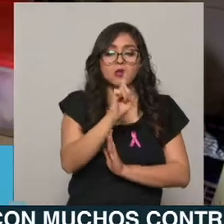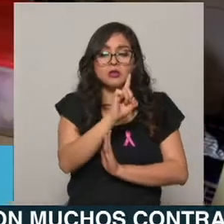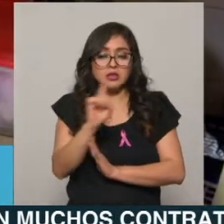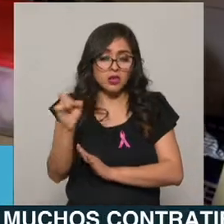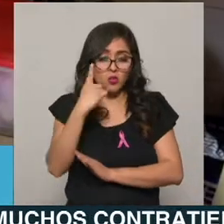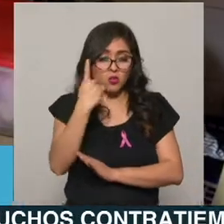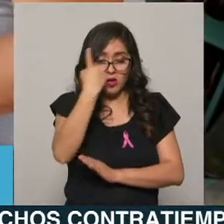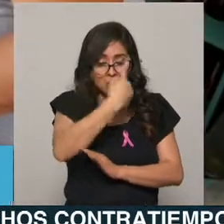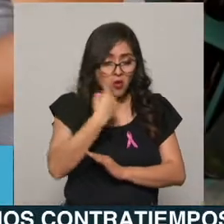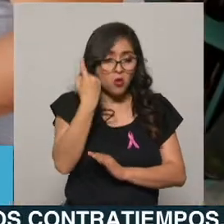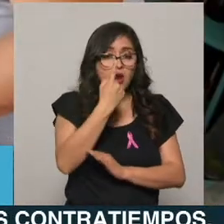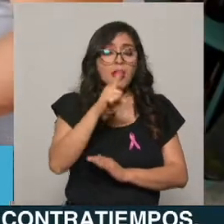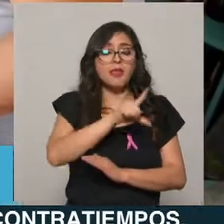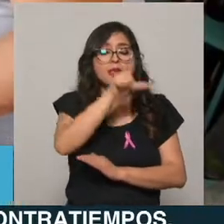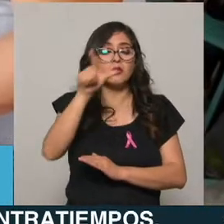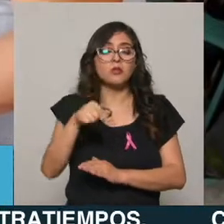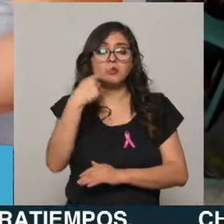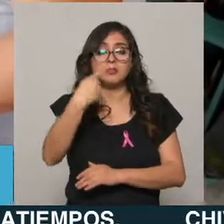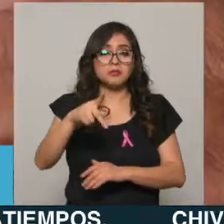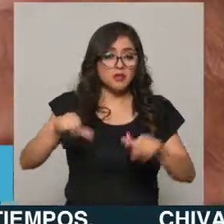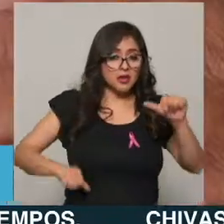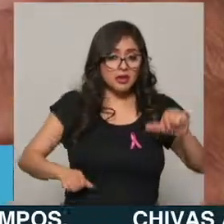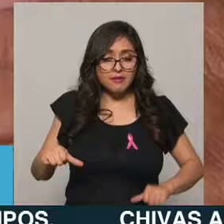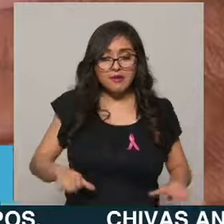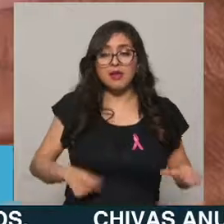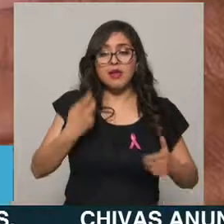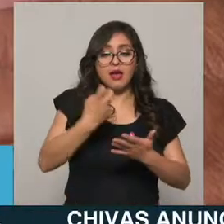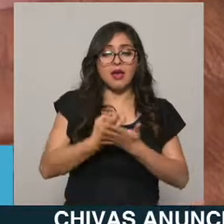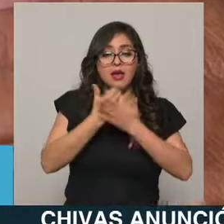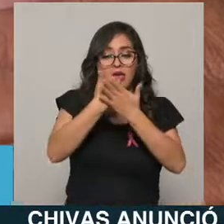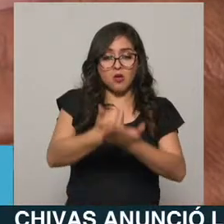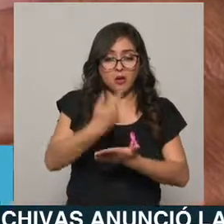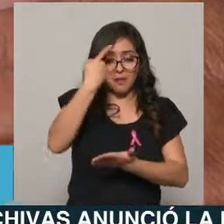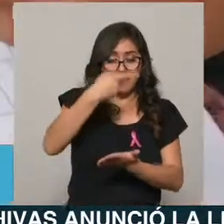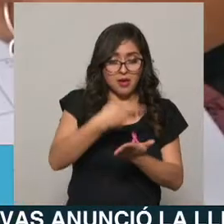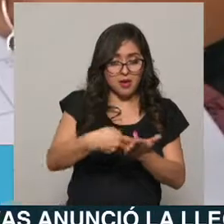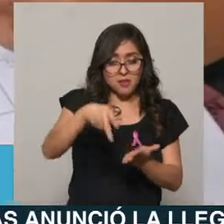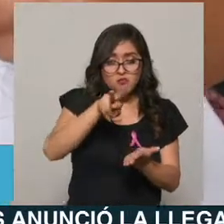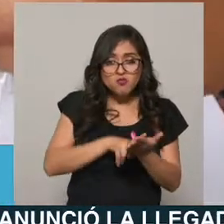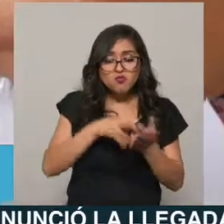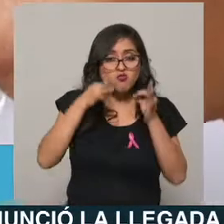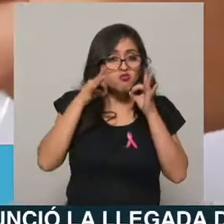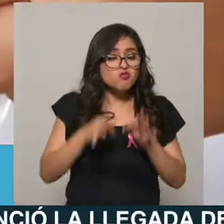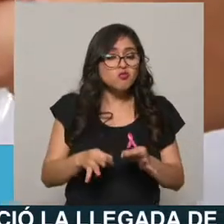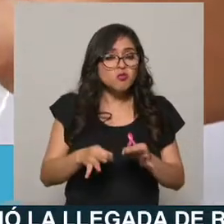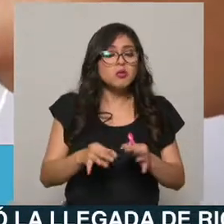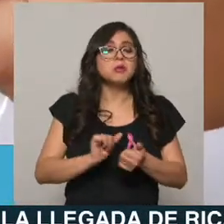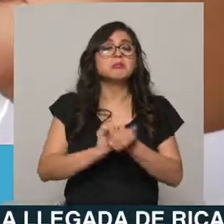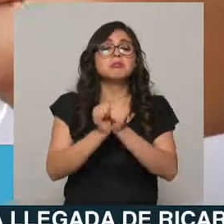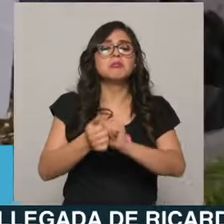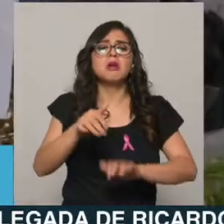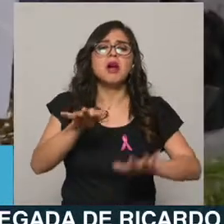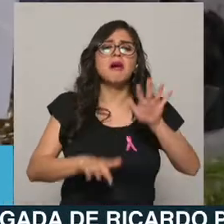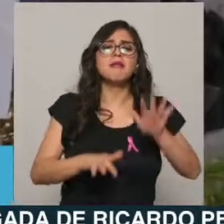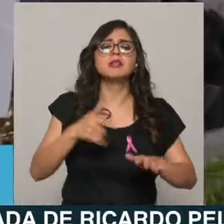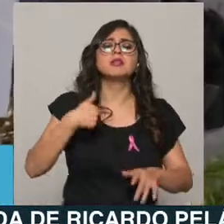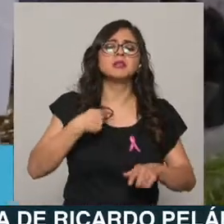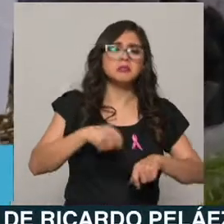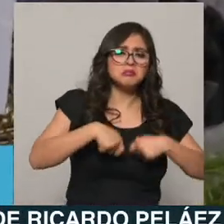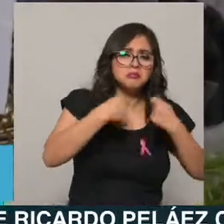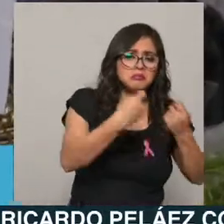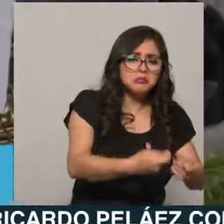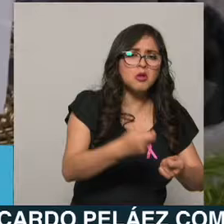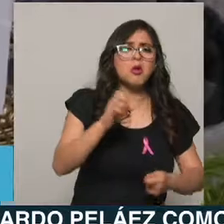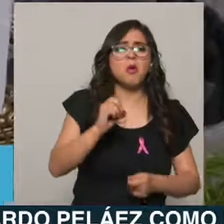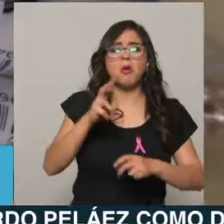empiezas a ver las actividades que haces que te dan valor y aquellas que no te dan valor, a veces nos ponemos a entregar o vamos